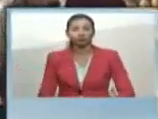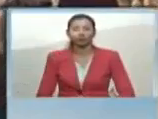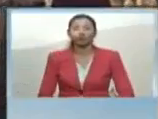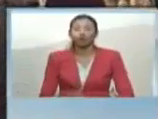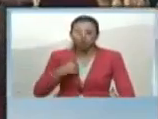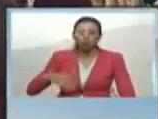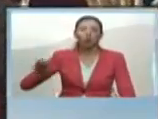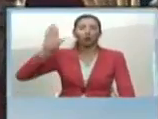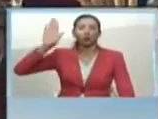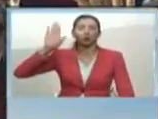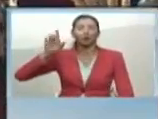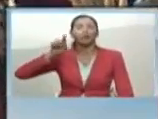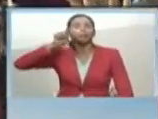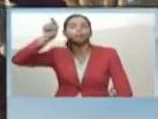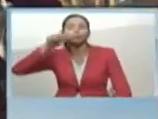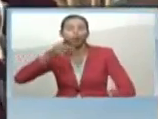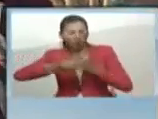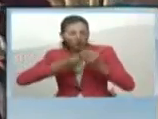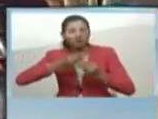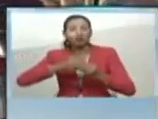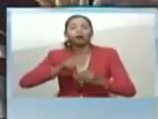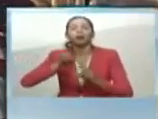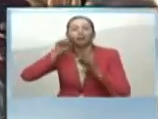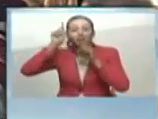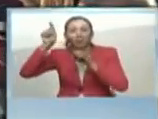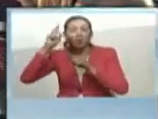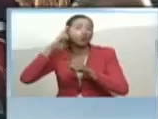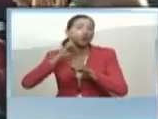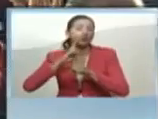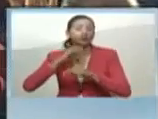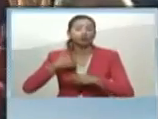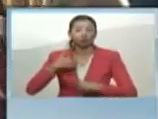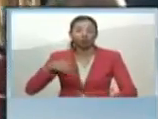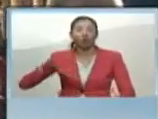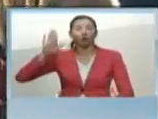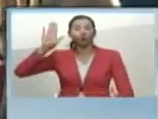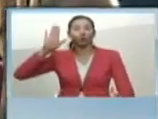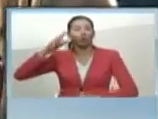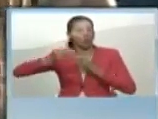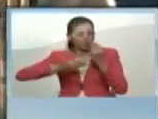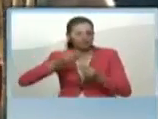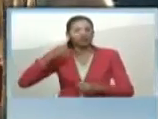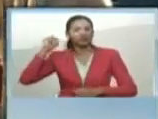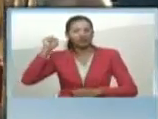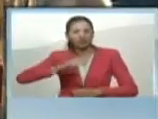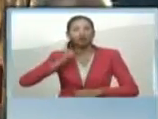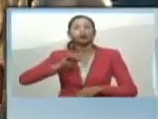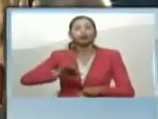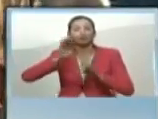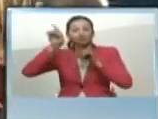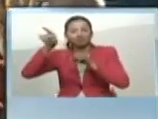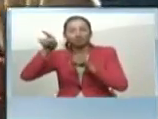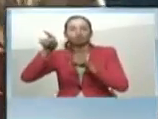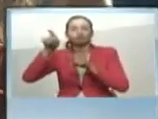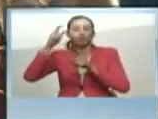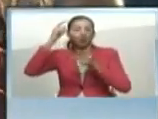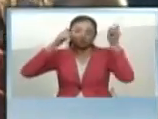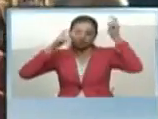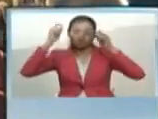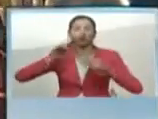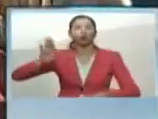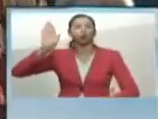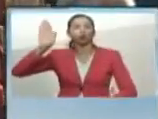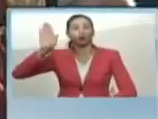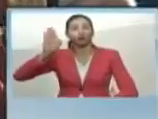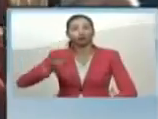Juramos hacerlo por Bolívar. Juramos hacerlo por Bolívar. Juramos hacerlo por Chávez. Juramos hacerlo por... Así lo juramos. Así